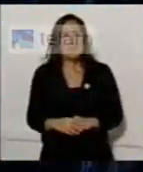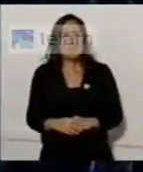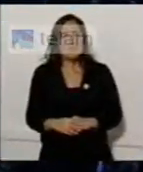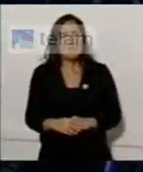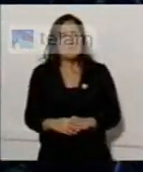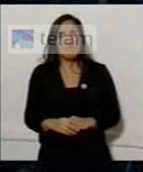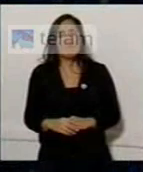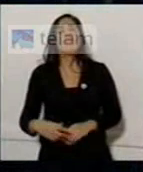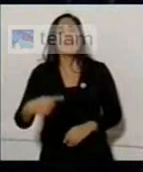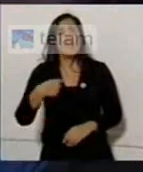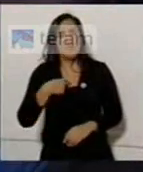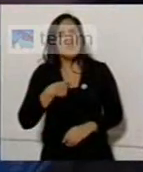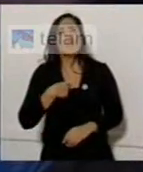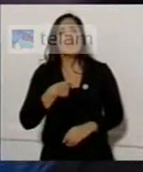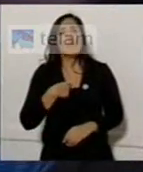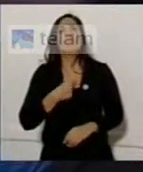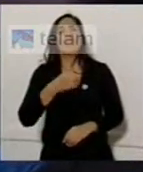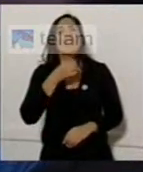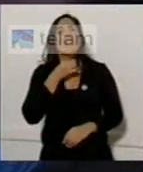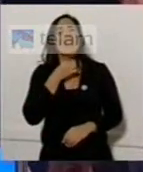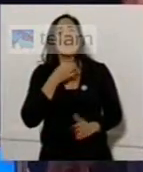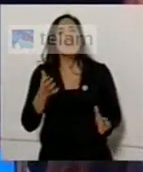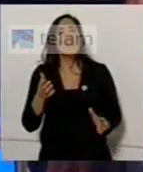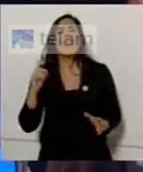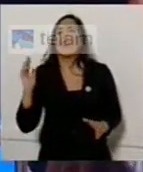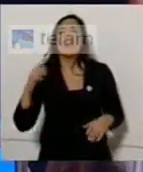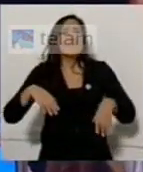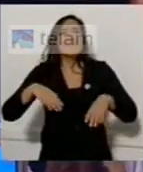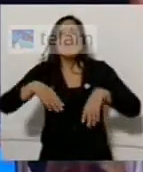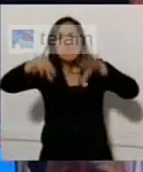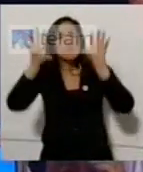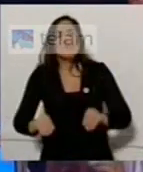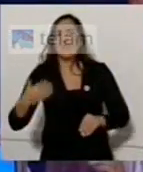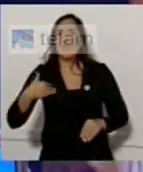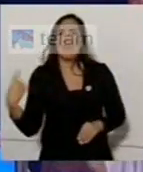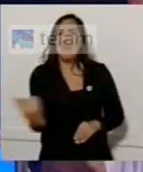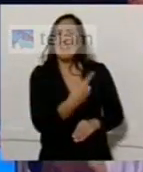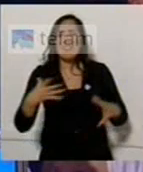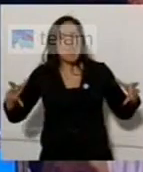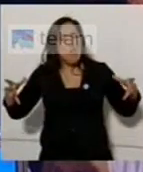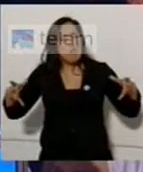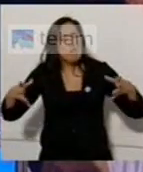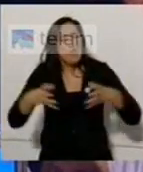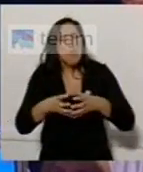Yo quiero la unidad de todos los argentinos,